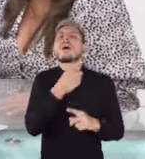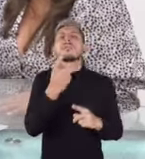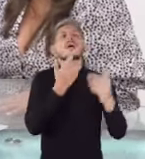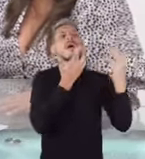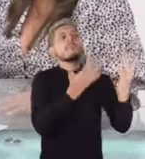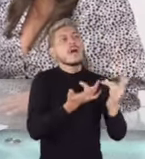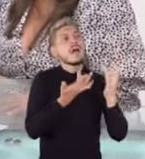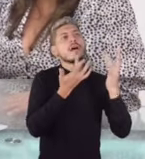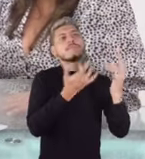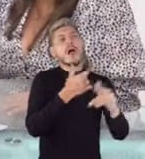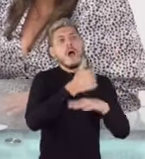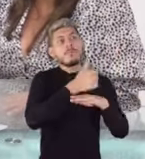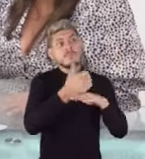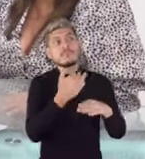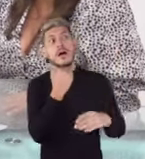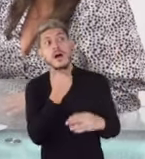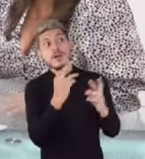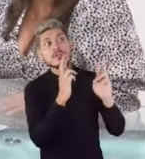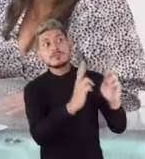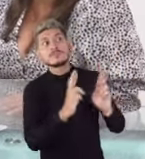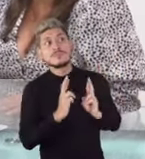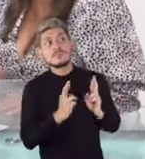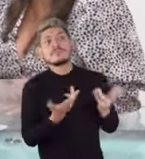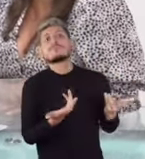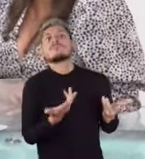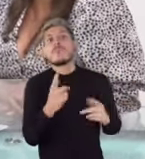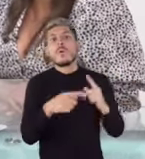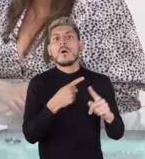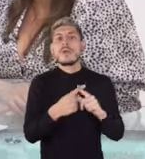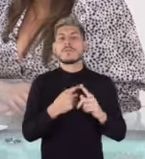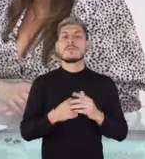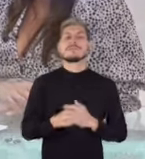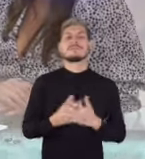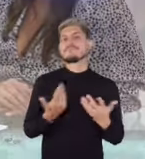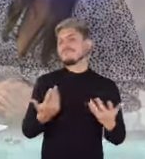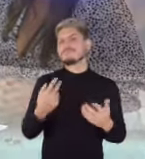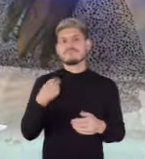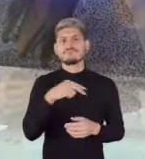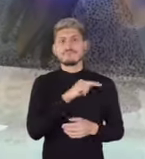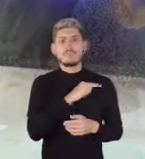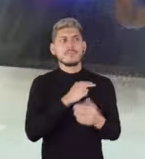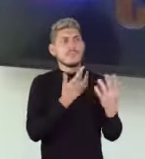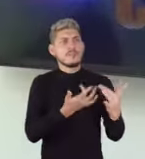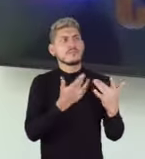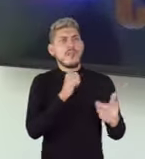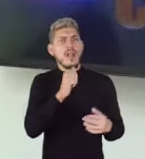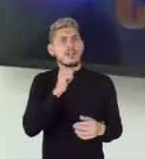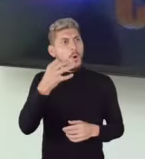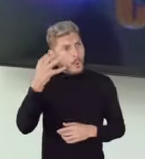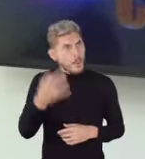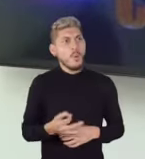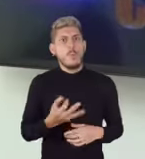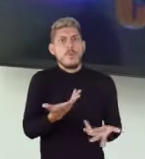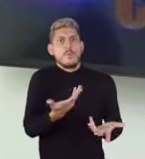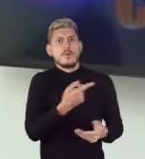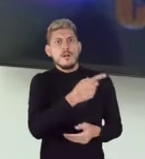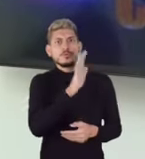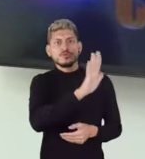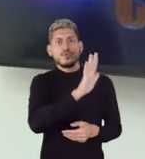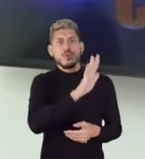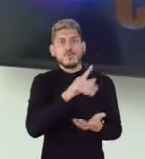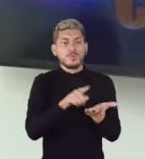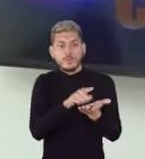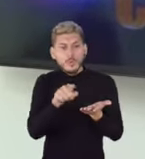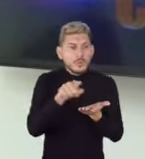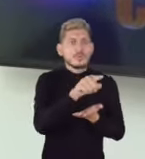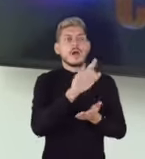cuáles son las respuestas que ustedes quieren tener? Nosotros lo que queremos es que nos cumplan la hoja de ruta. Puntualmente